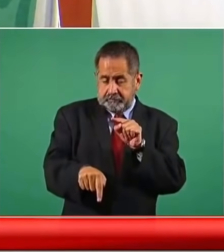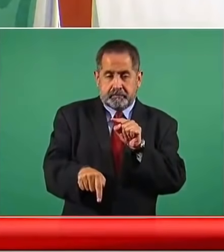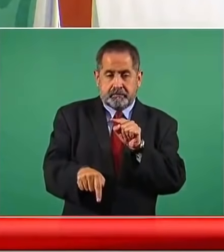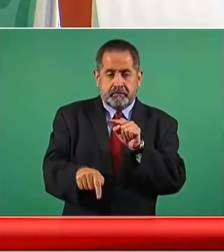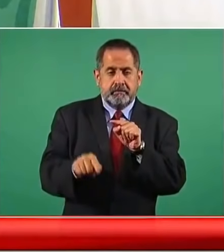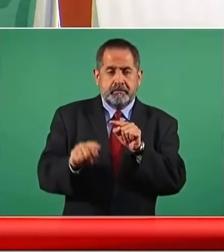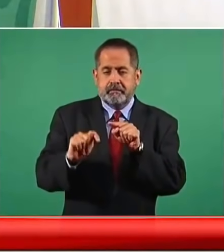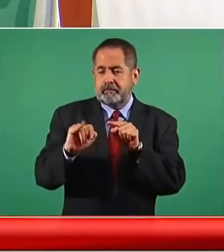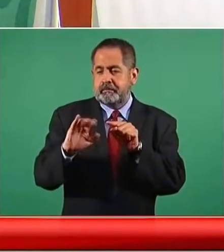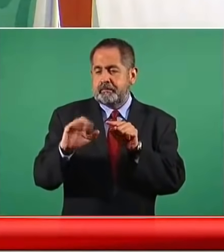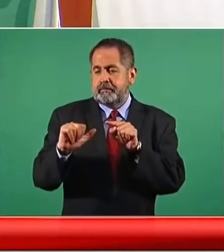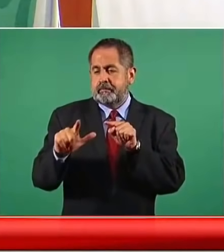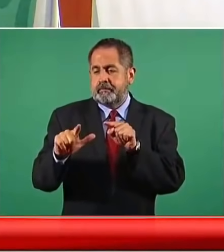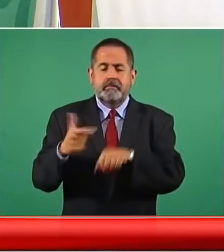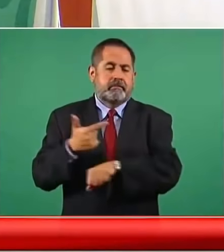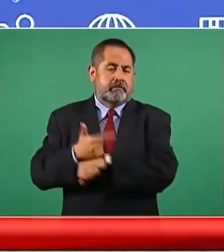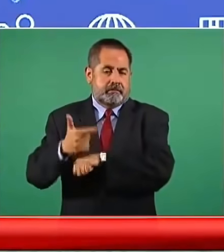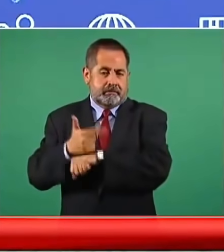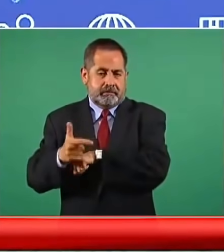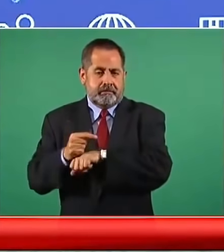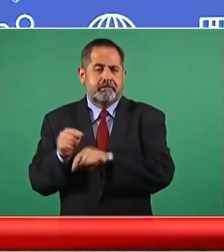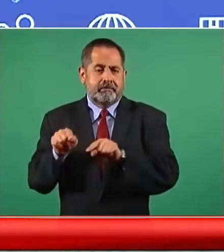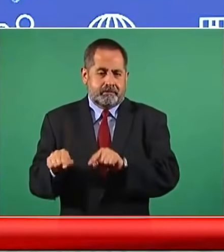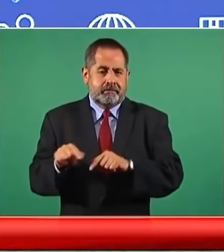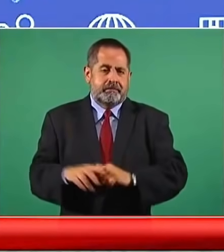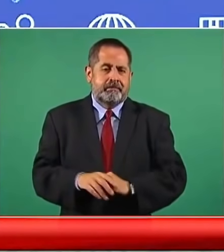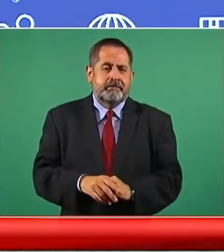está Tikal, Guatemala.